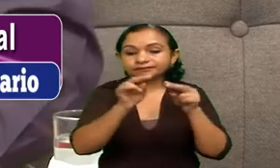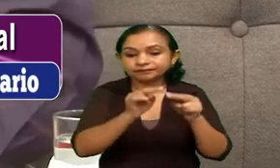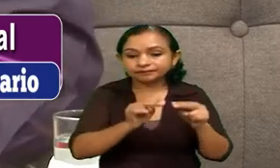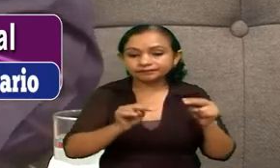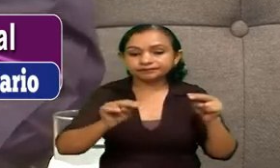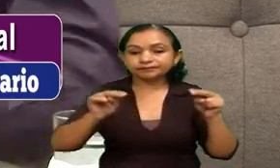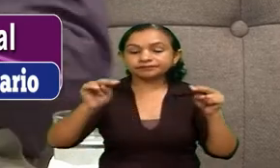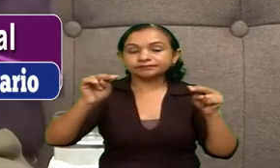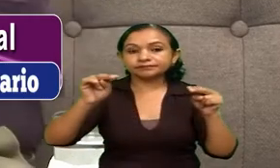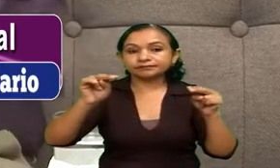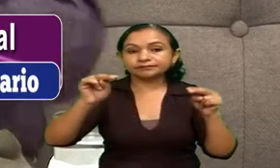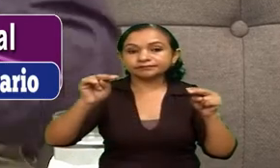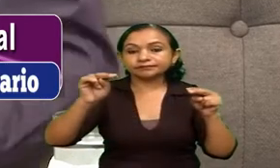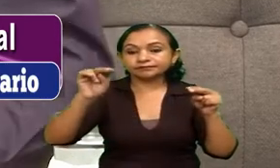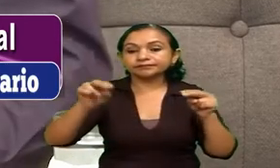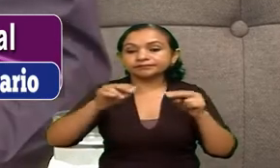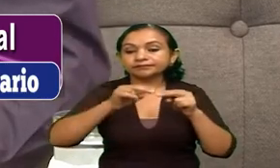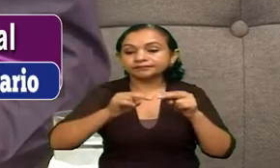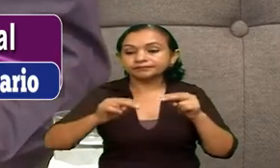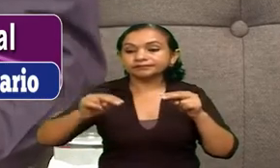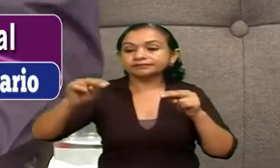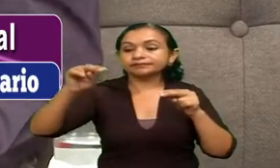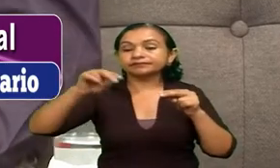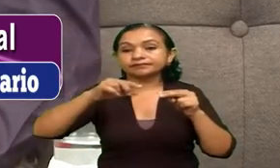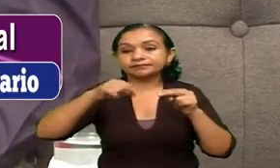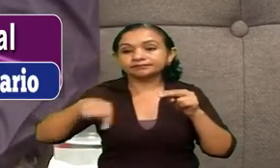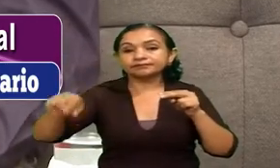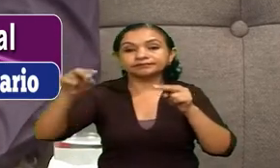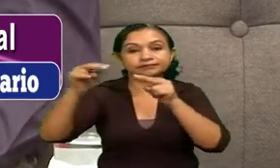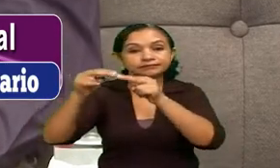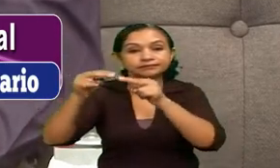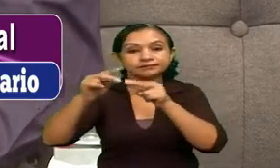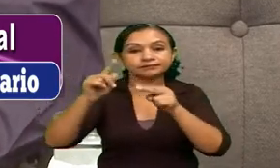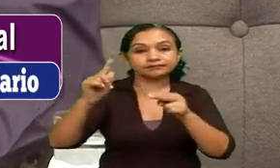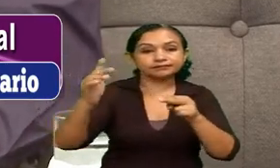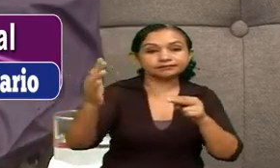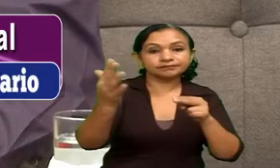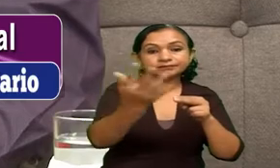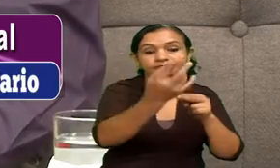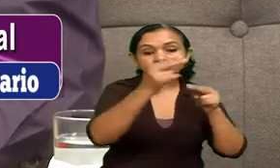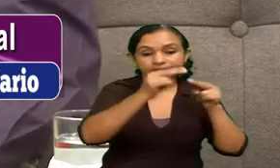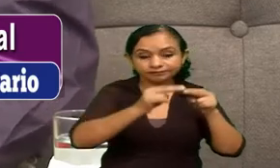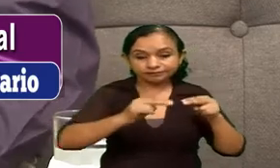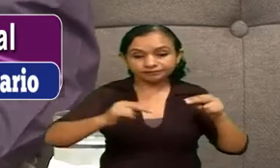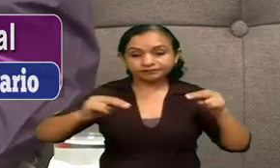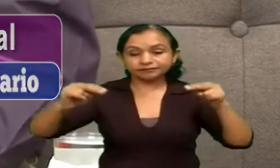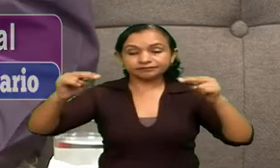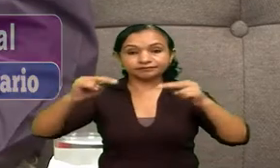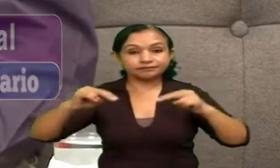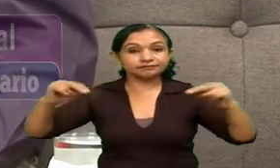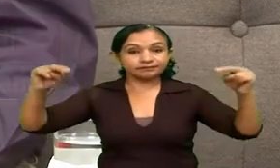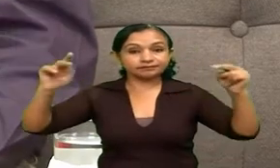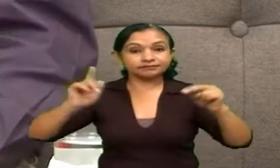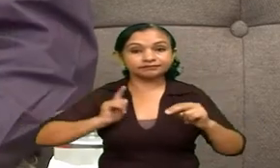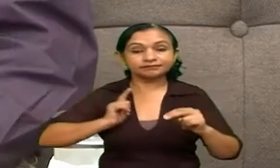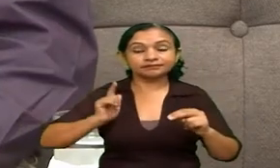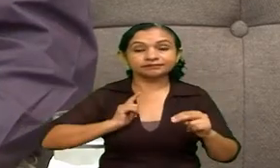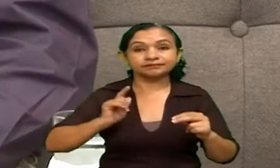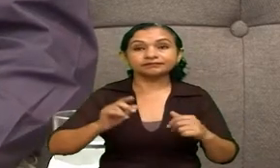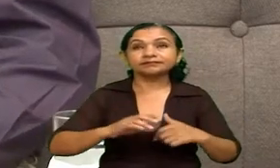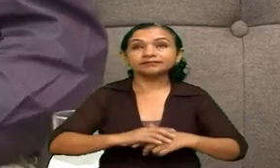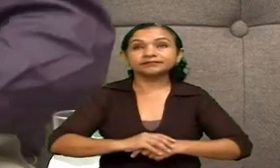para poder ir a entregar esa energía. Entonces, todo ese flujo de energía, ¿verdad?,